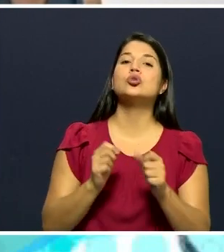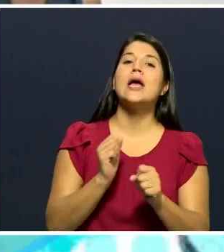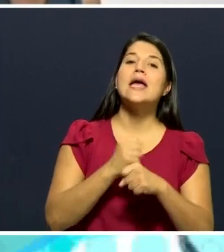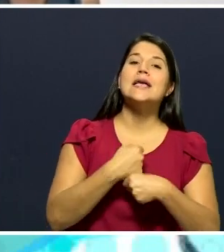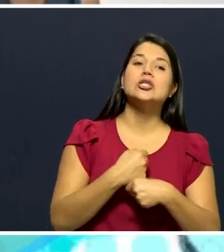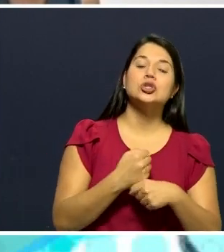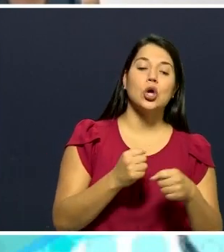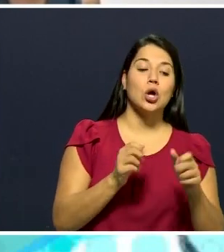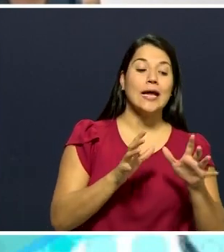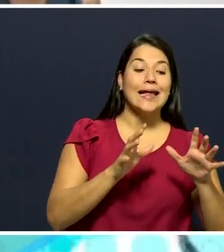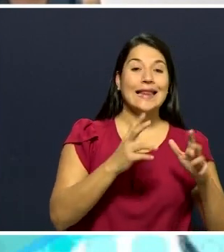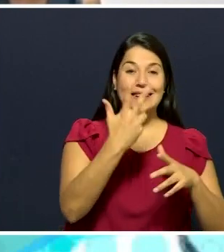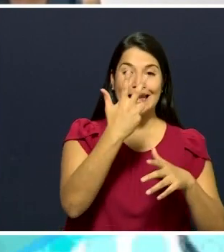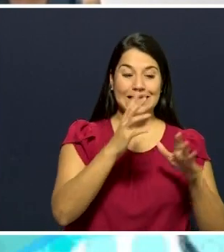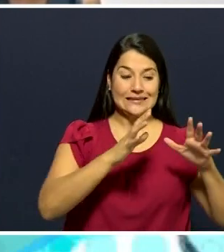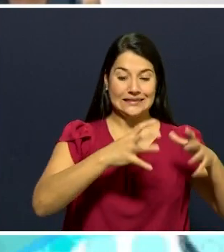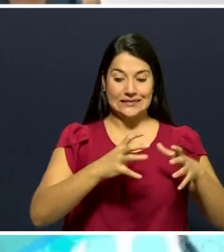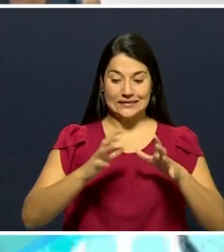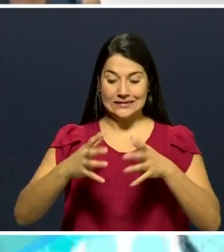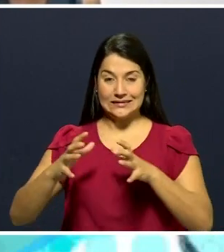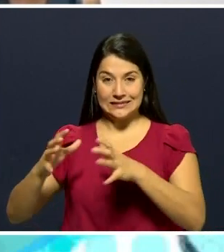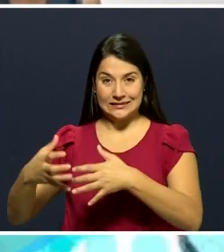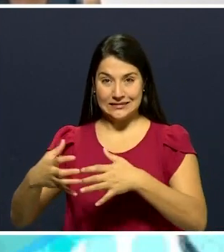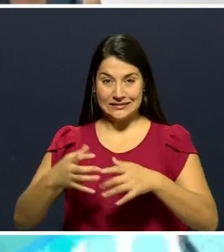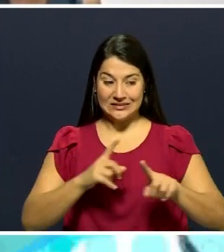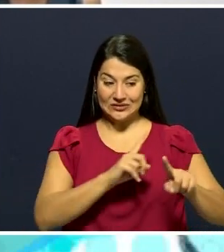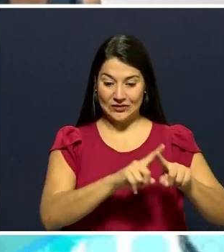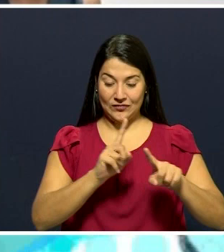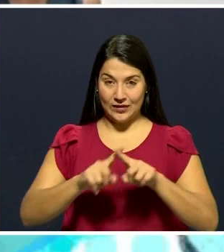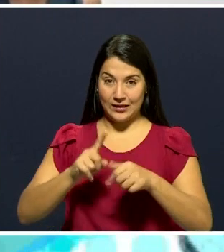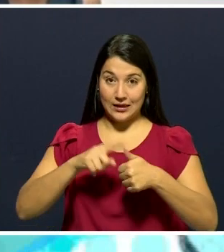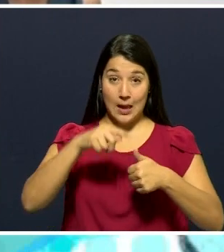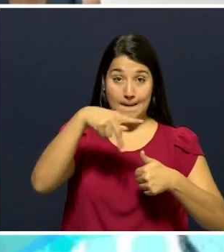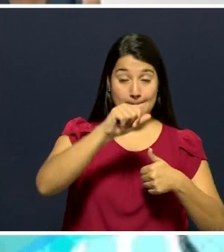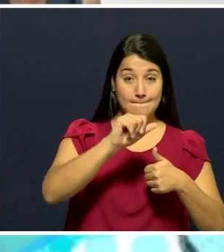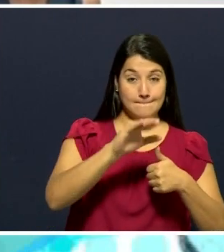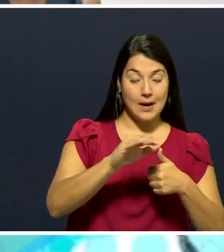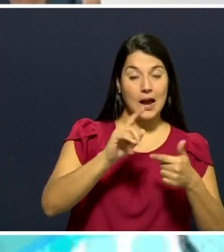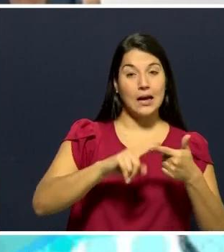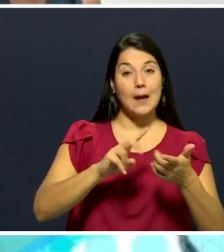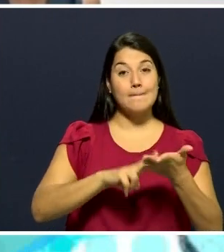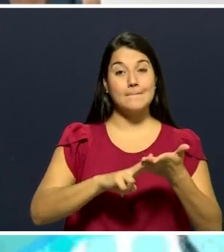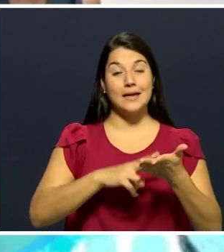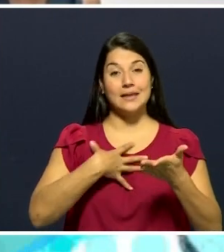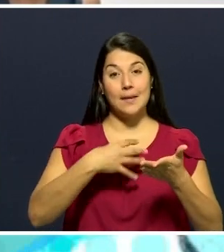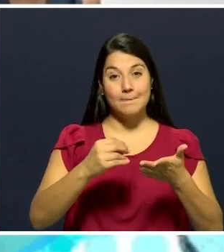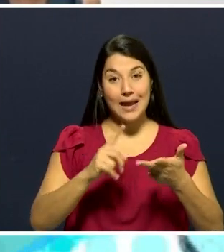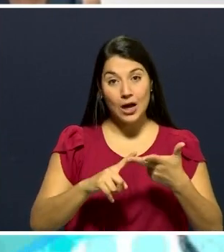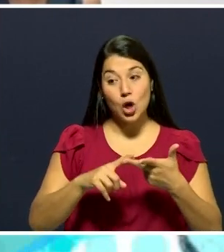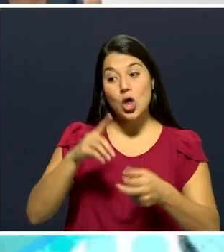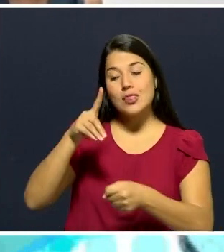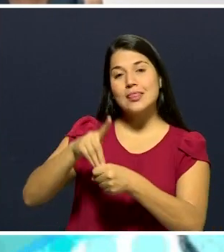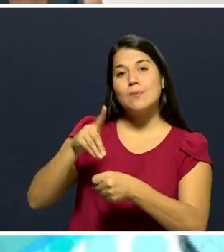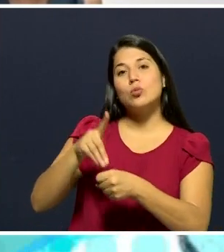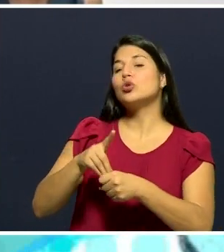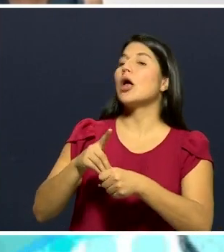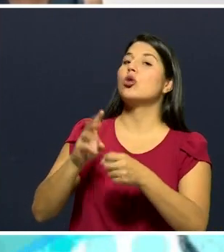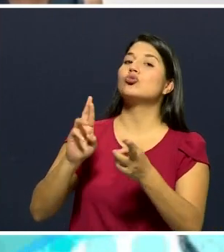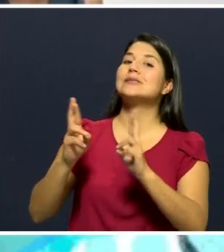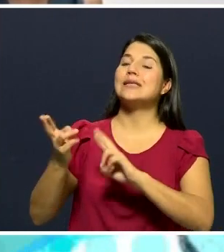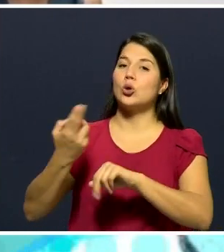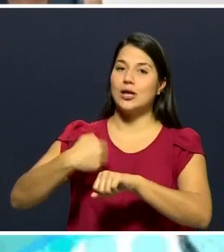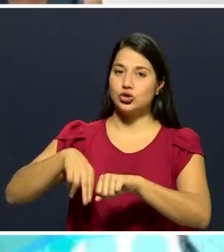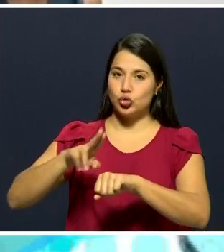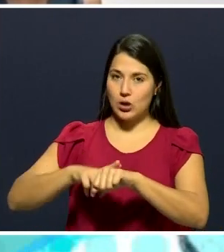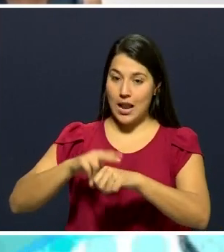muy diversos entre sí: el PAC, el PLN y algunos diputados de Restauración Nacional.